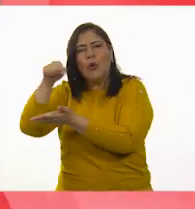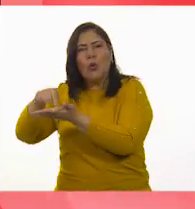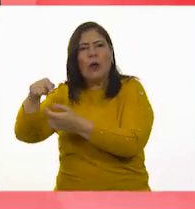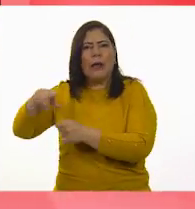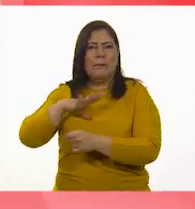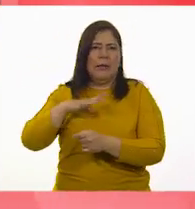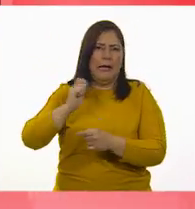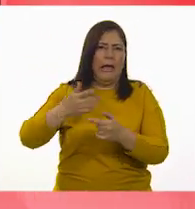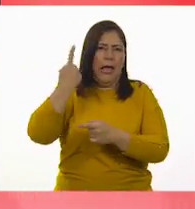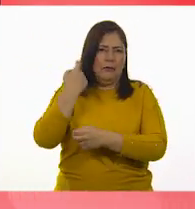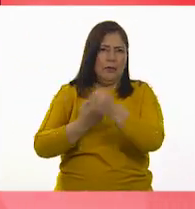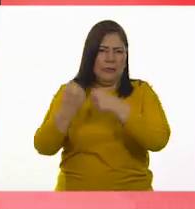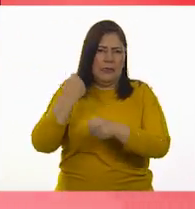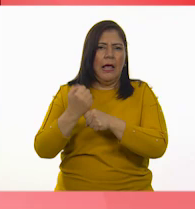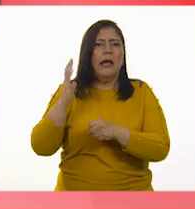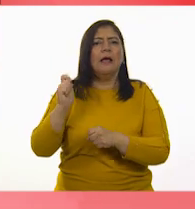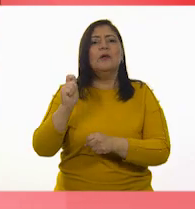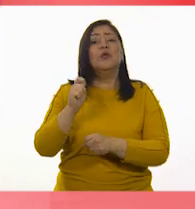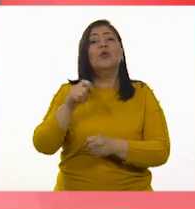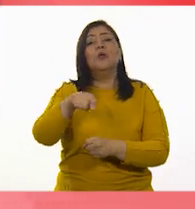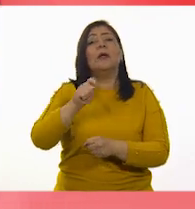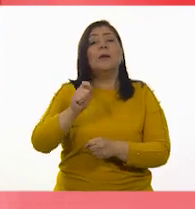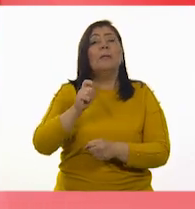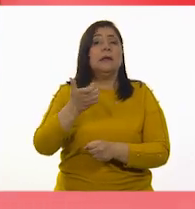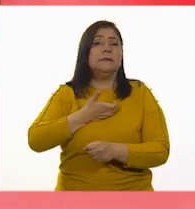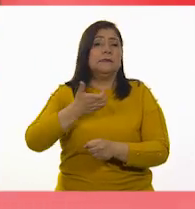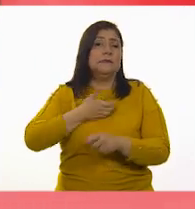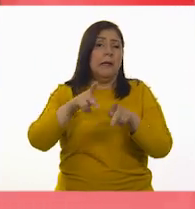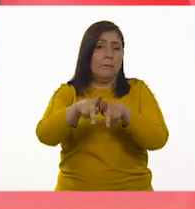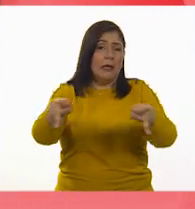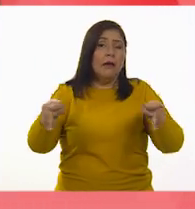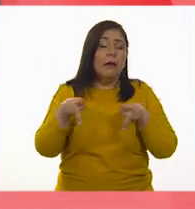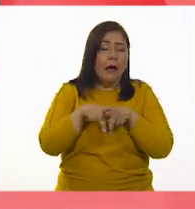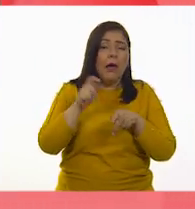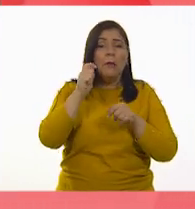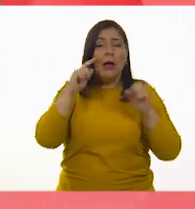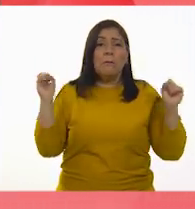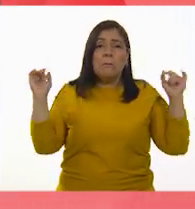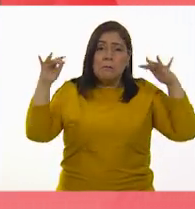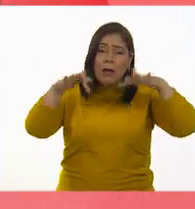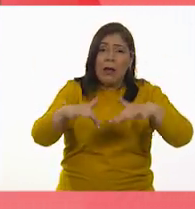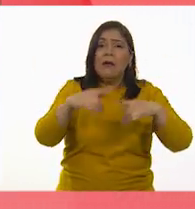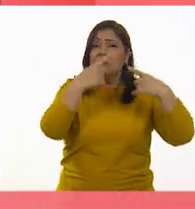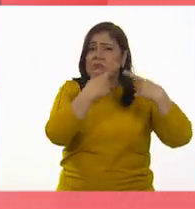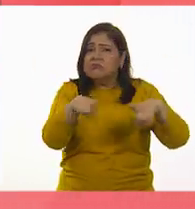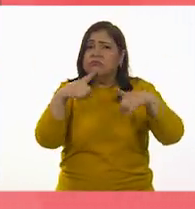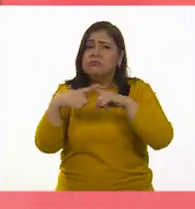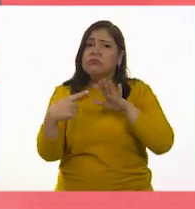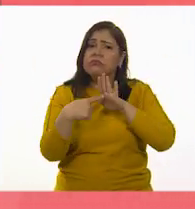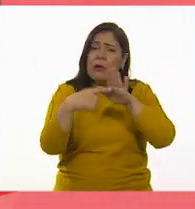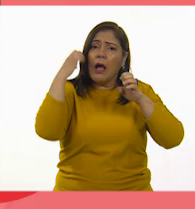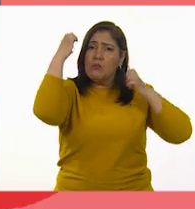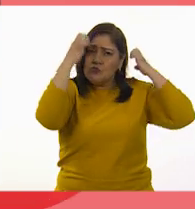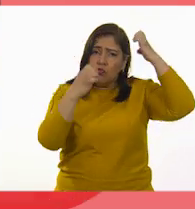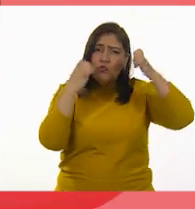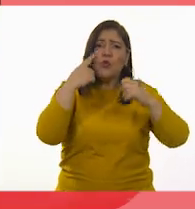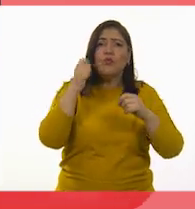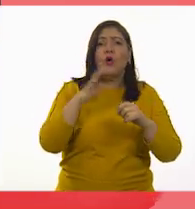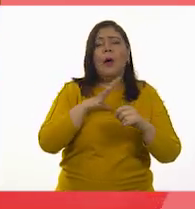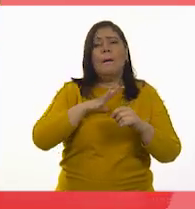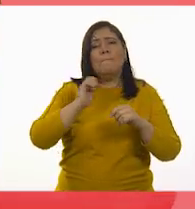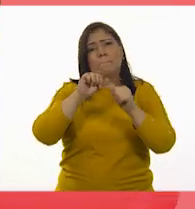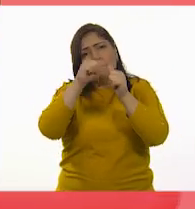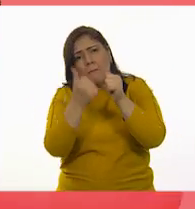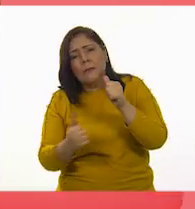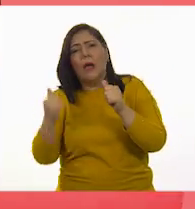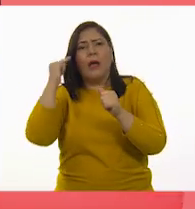de la ciudad, es decir, el Zócalo capitalino, sirvió de punto de reunión para cientos de expositores y artesanos indígenas,